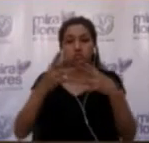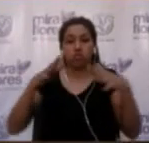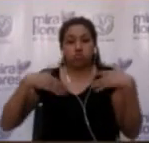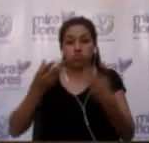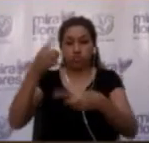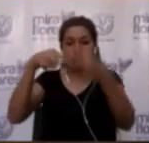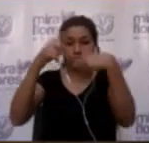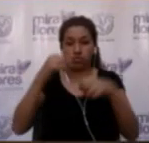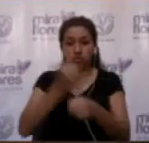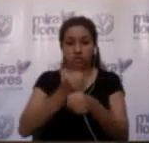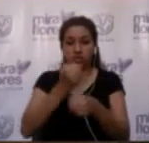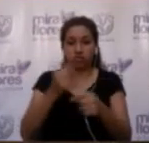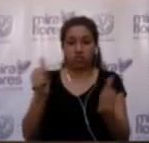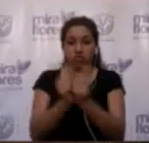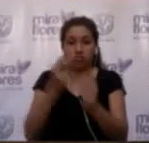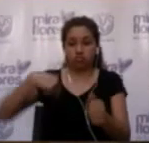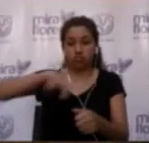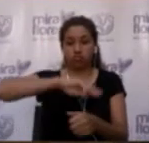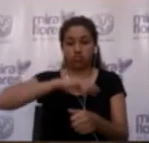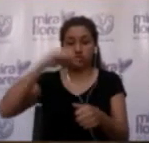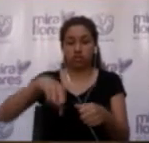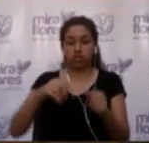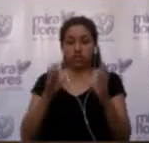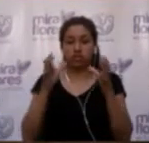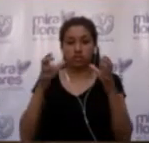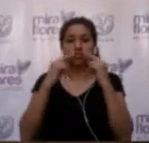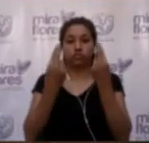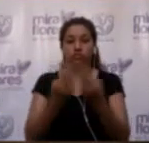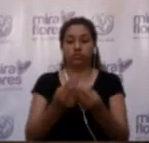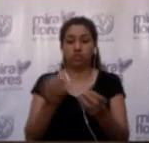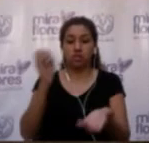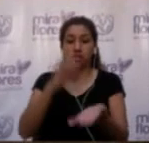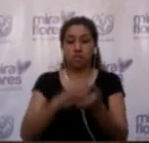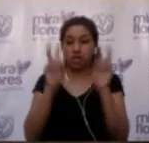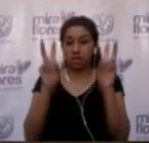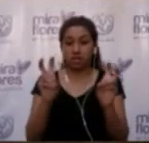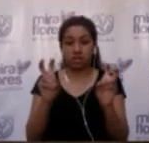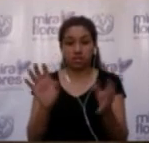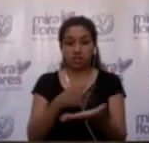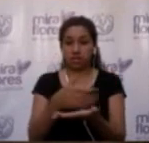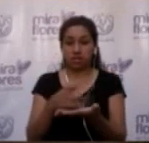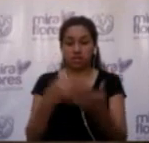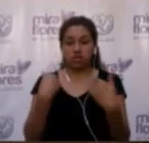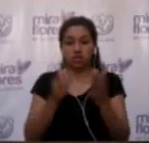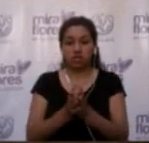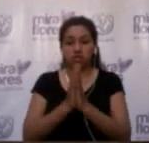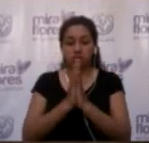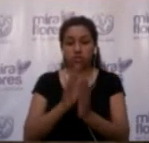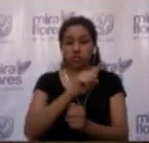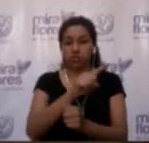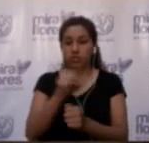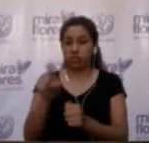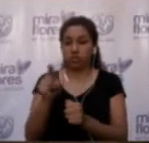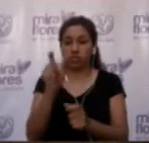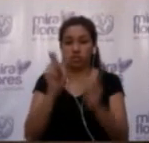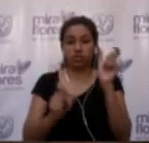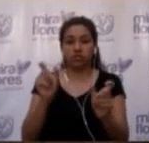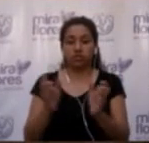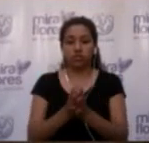con todos nosotros aquí en el Consejo. Muy bien, ahora sí, ya no tenemos más temas que tratar. Voy a pedirles a ustedes, miembros del Consejo,